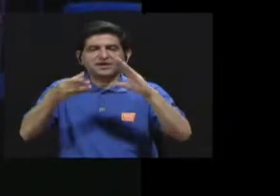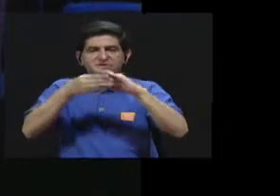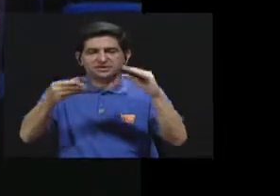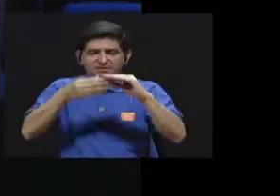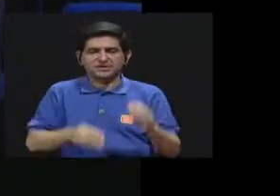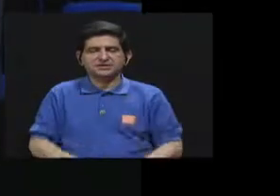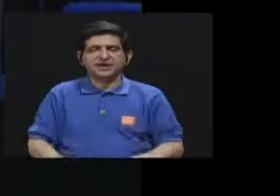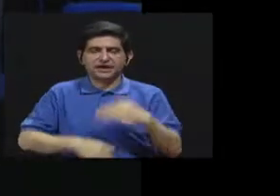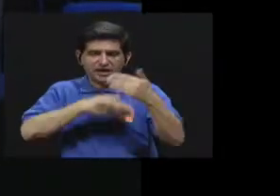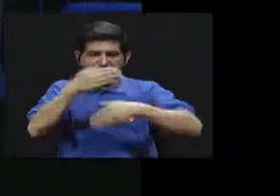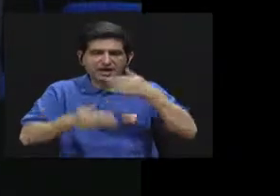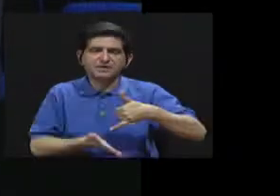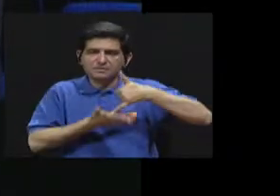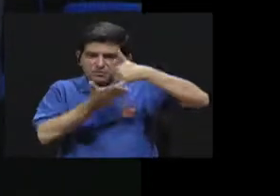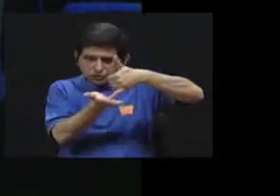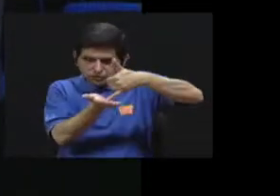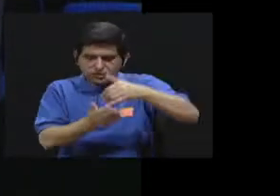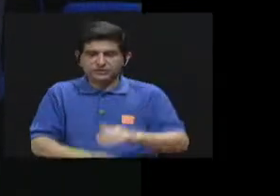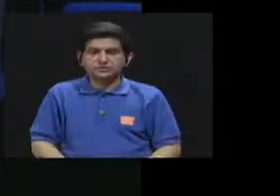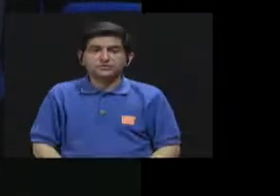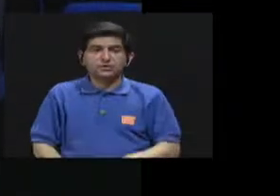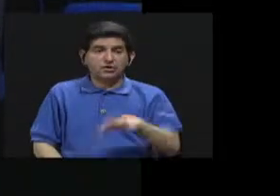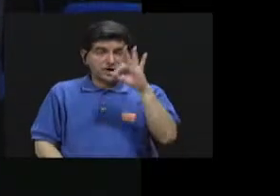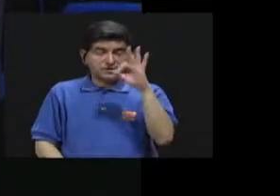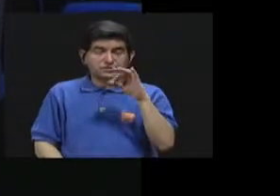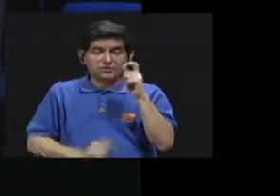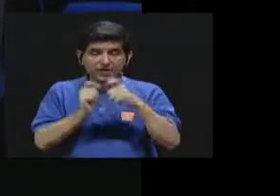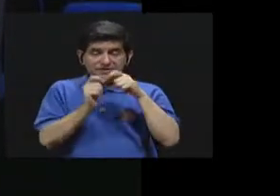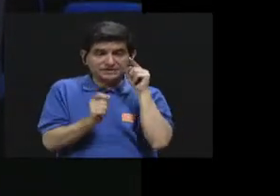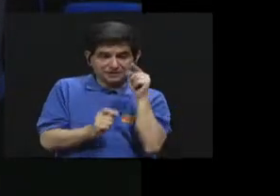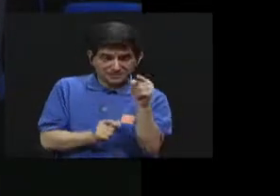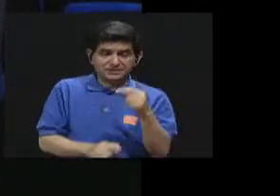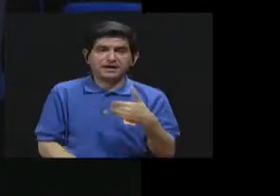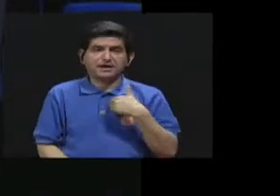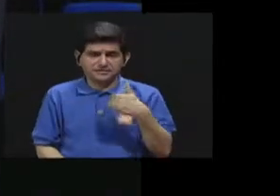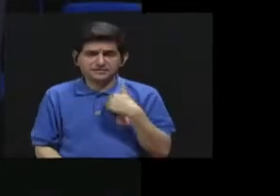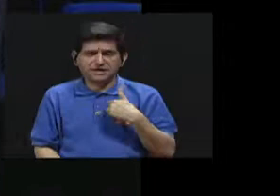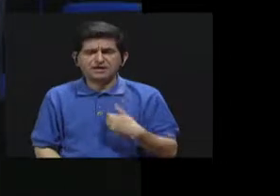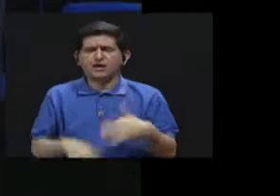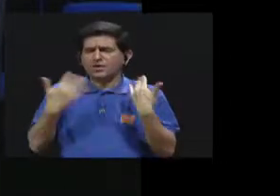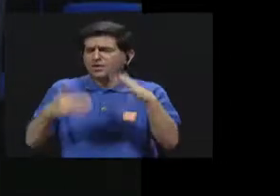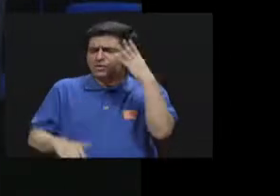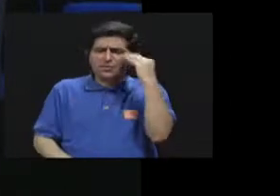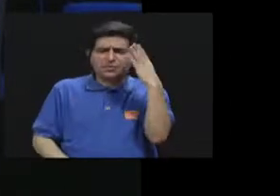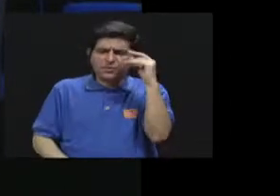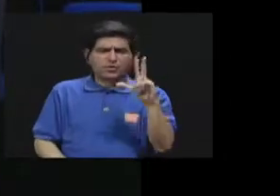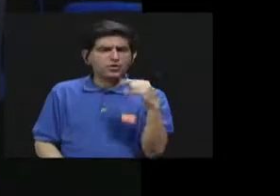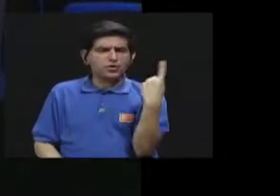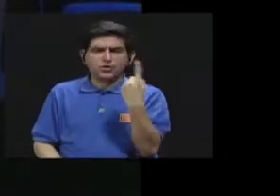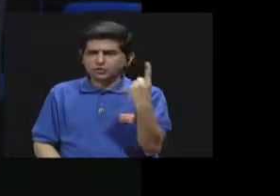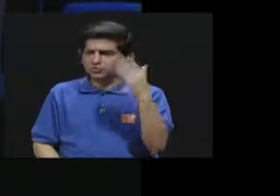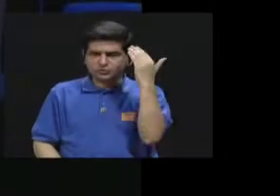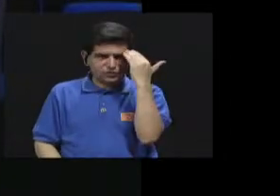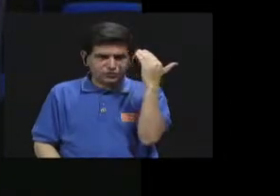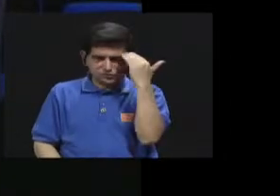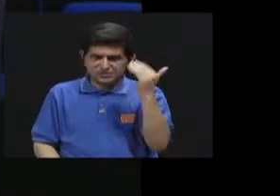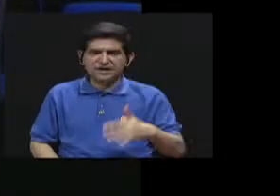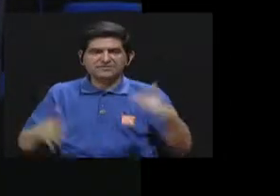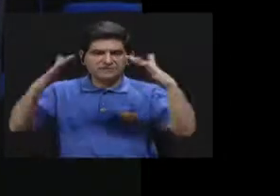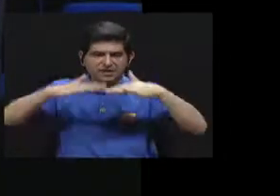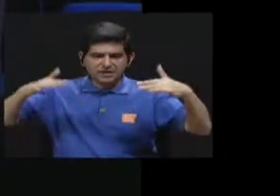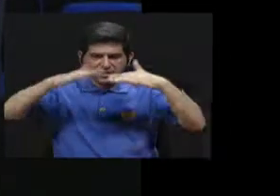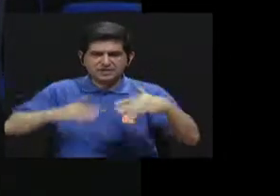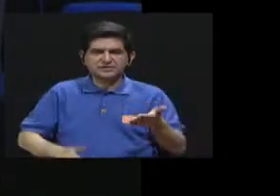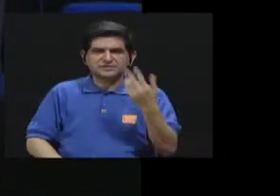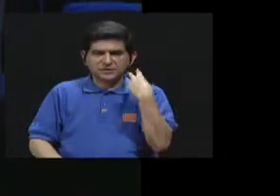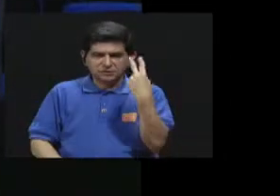programa para las galas de cierre de los festivales de cine, y es que va a estar con nosotros en los comentarios durante la gala de premiación. Y escogimos